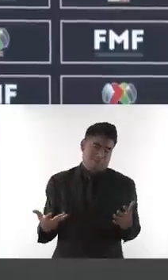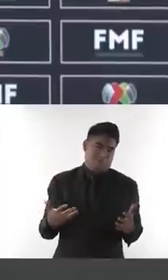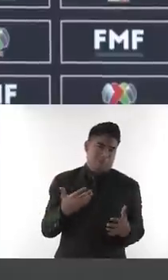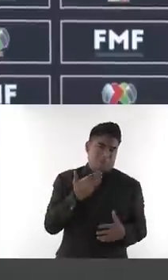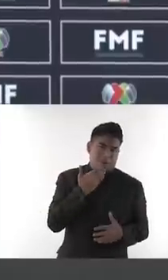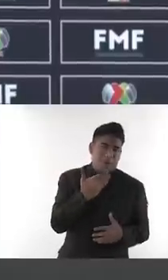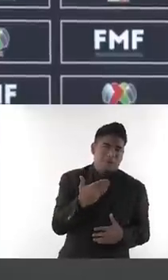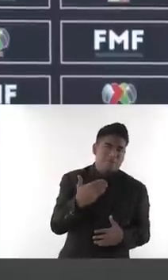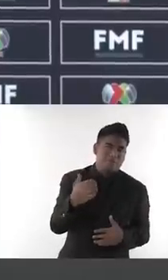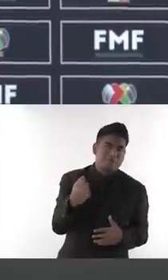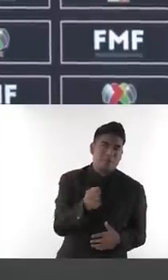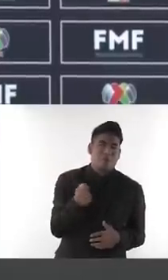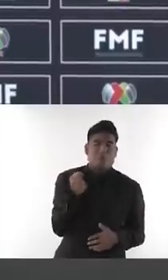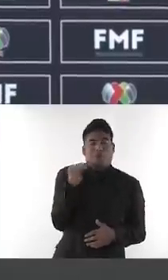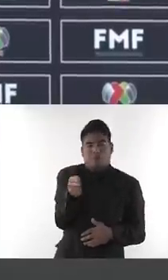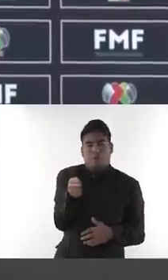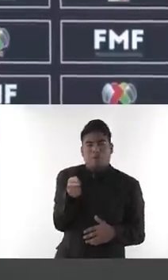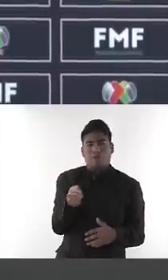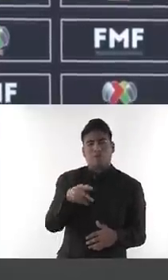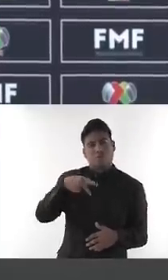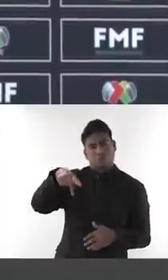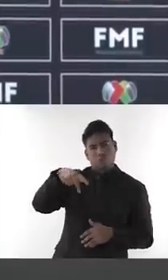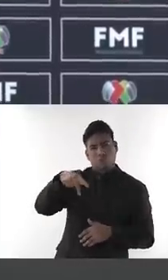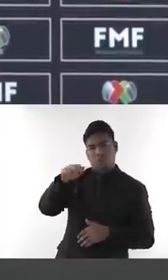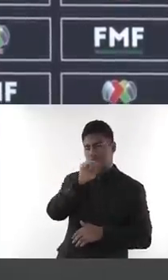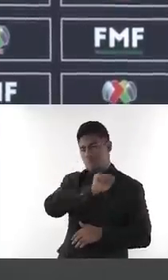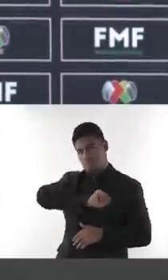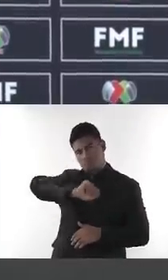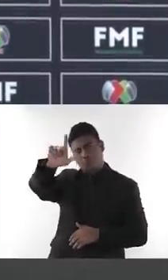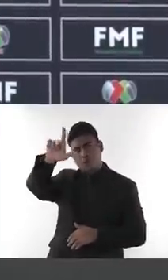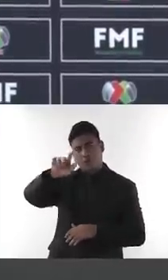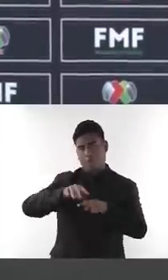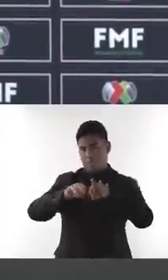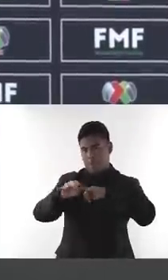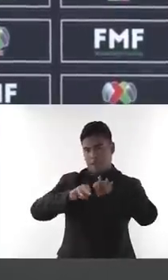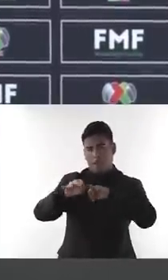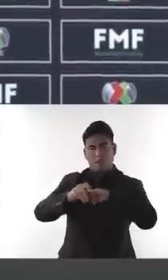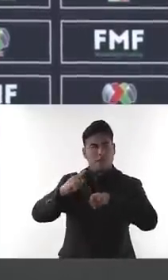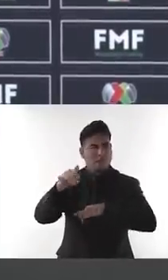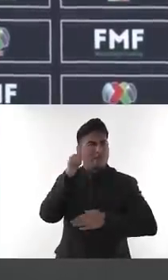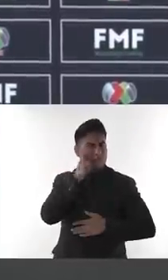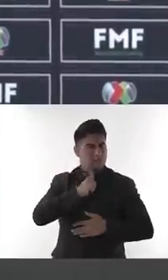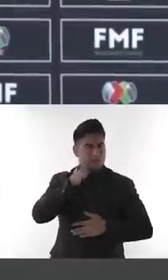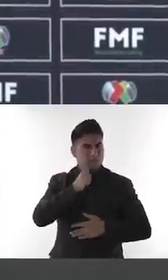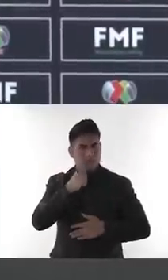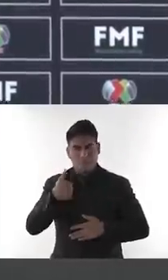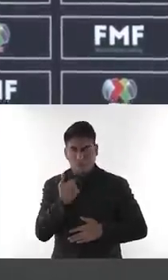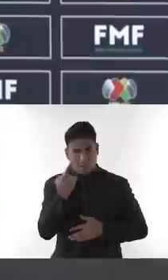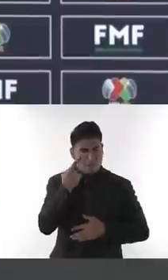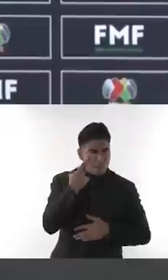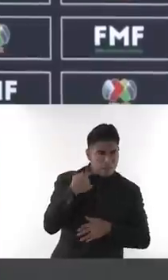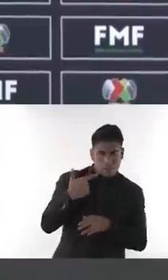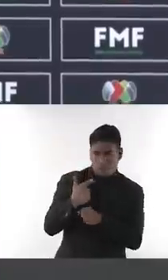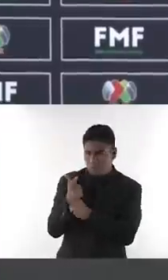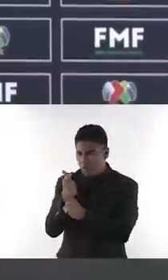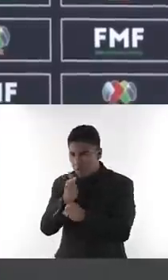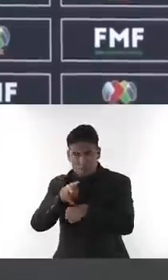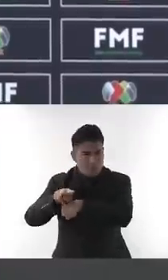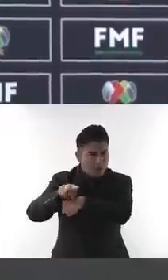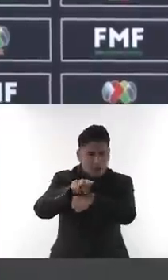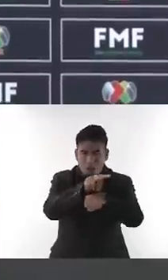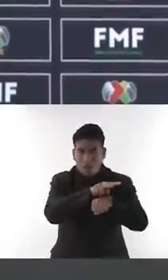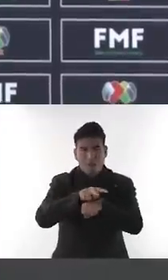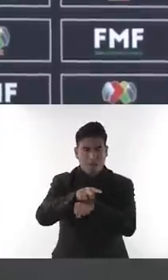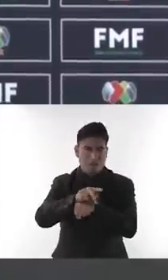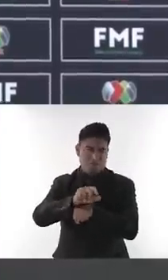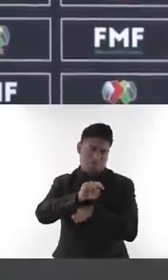su capacidad de trabajo, siempre estuvo viendo directamente, primero con Gerardo Torrado, luego con